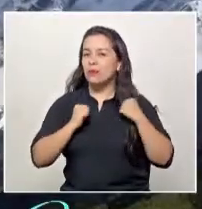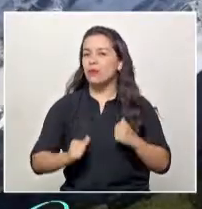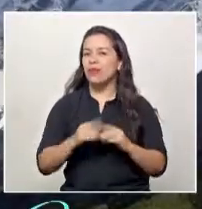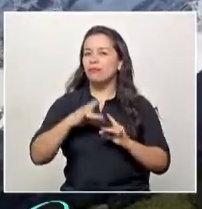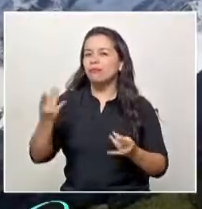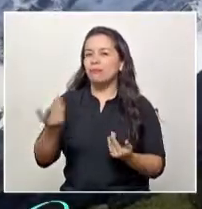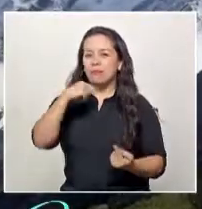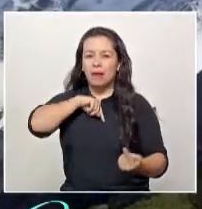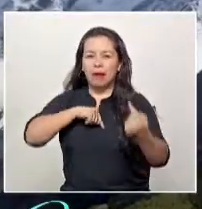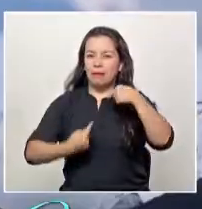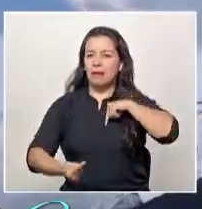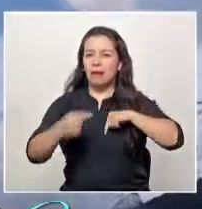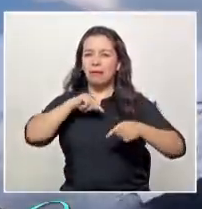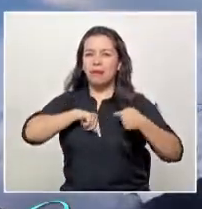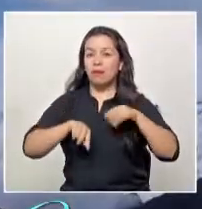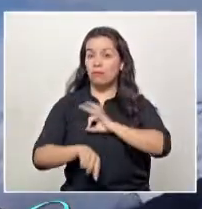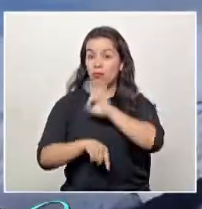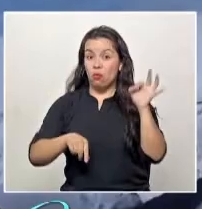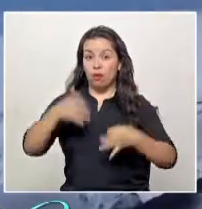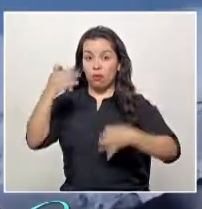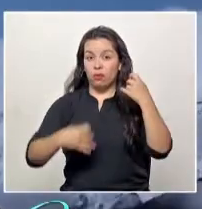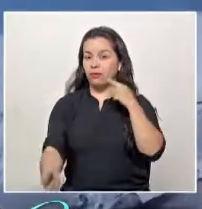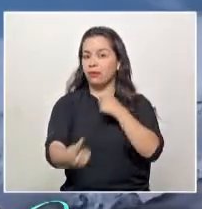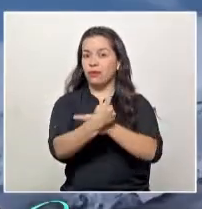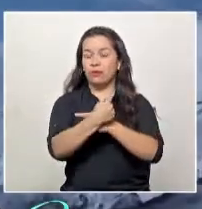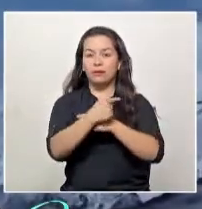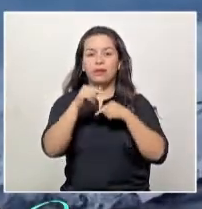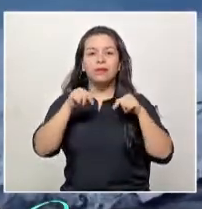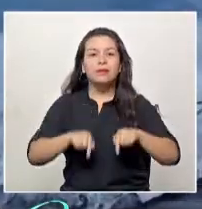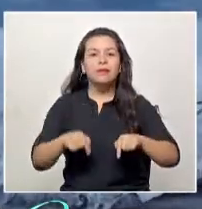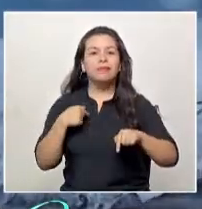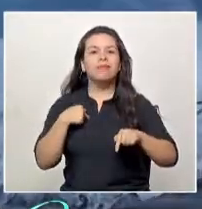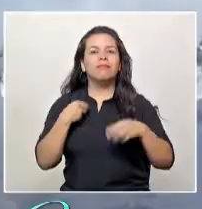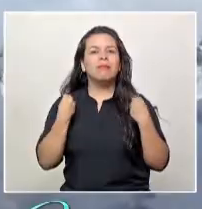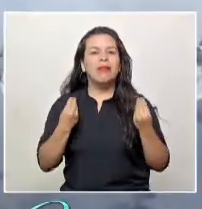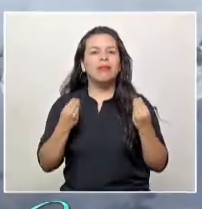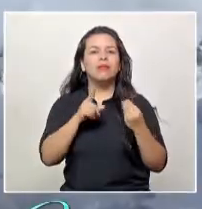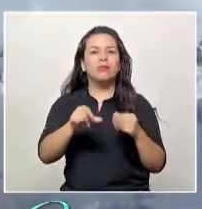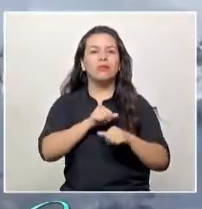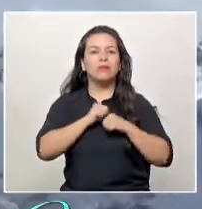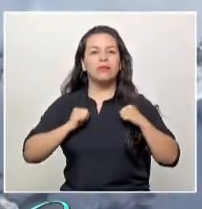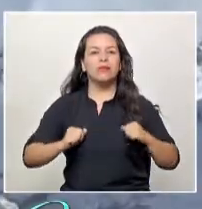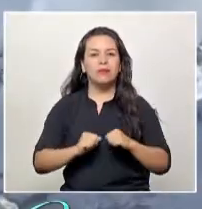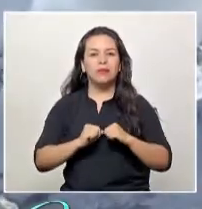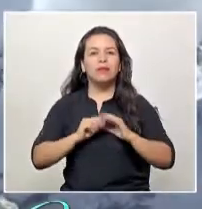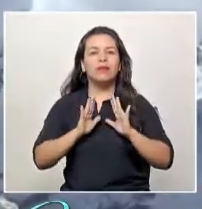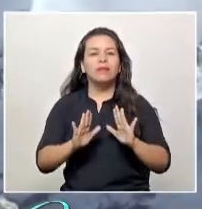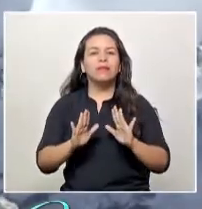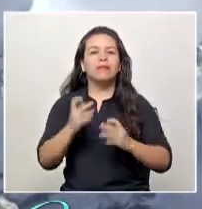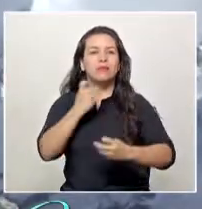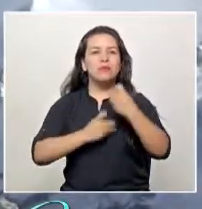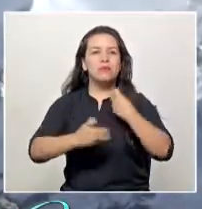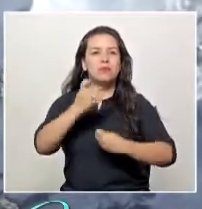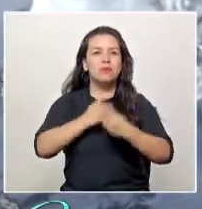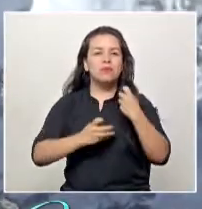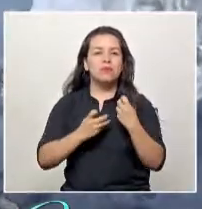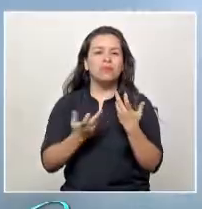alma. Él nunca te juzgará, nunca dudará de ti, porque tu corazón sabe exactamente quién eres